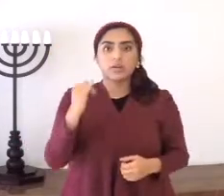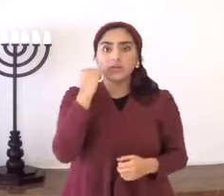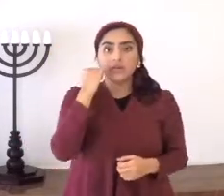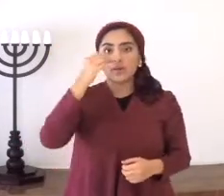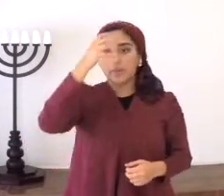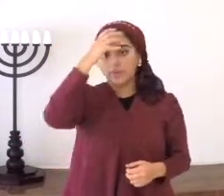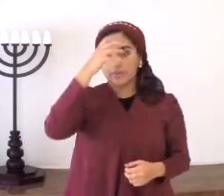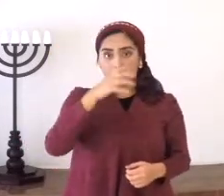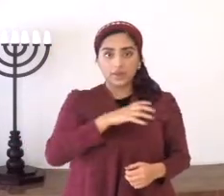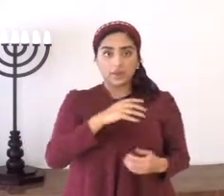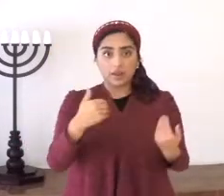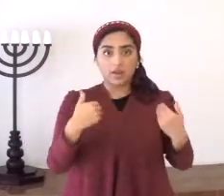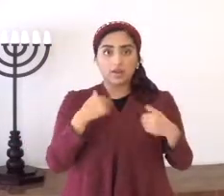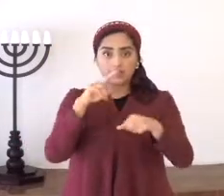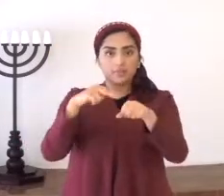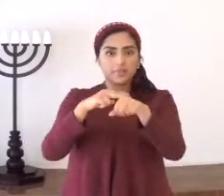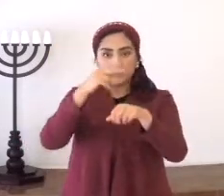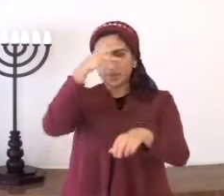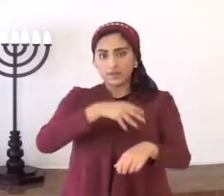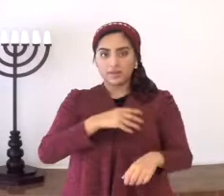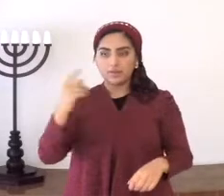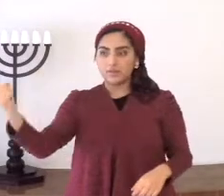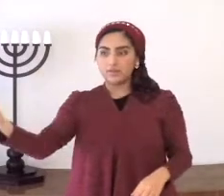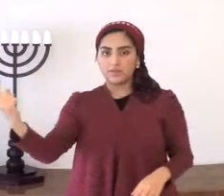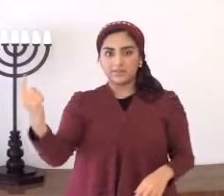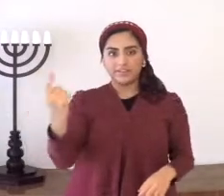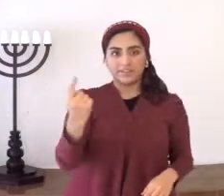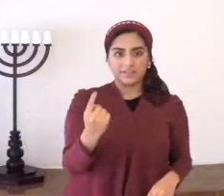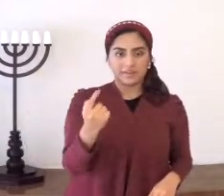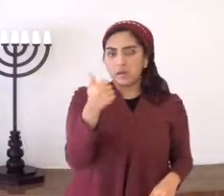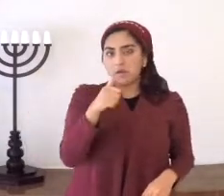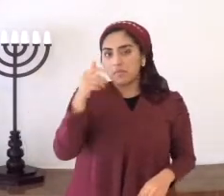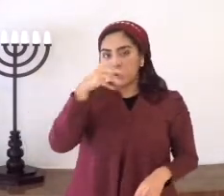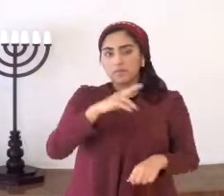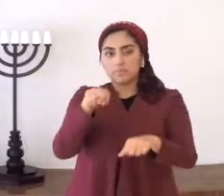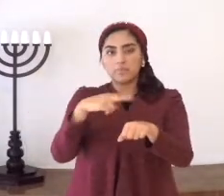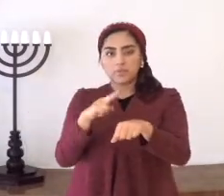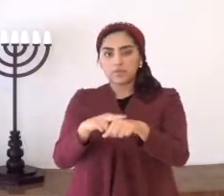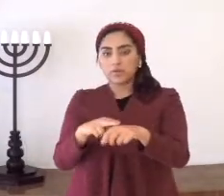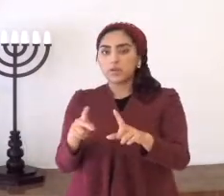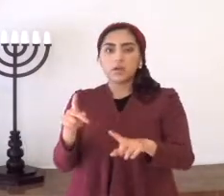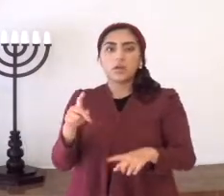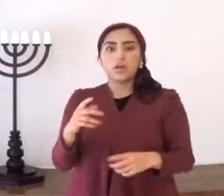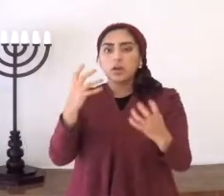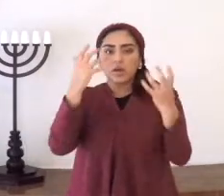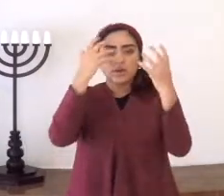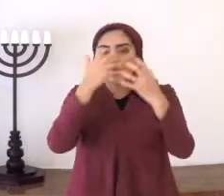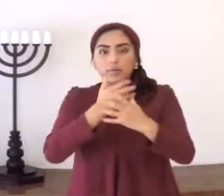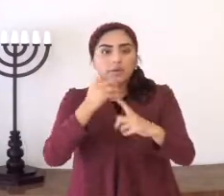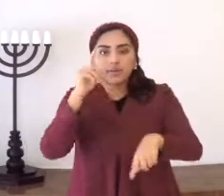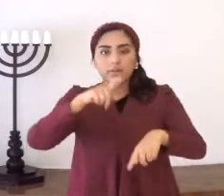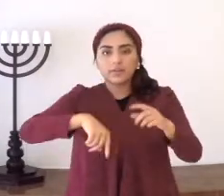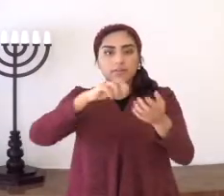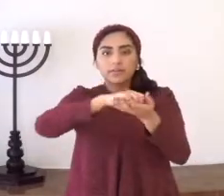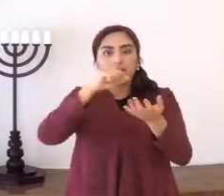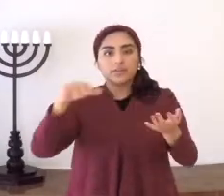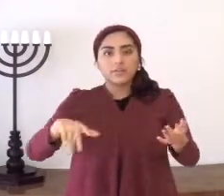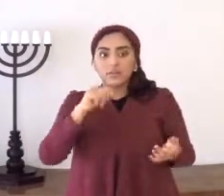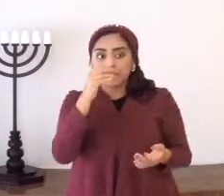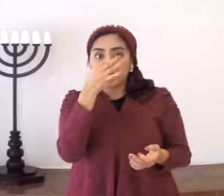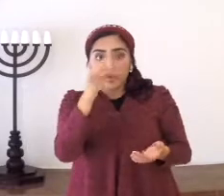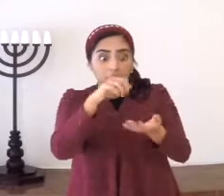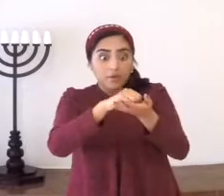tinieblas. Si un hombre hubiera venido nada más, un hombre así normal, cualquiera, no se